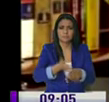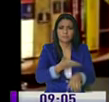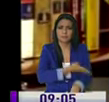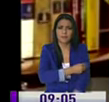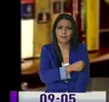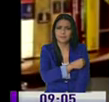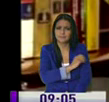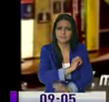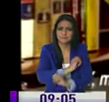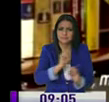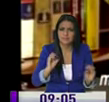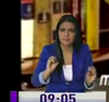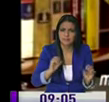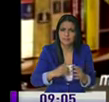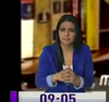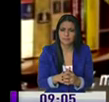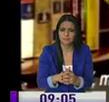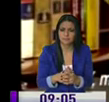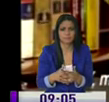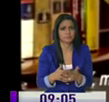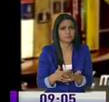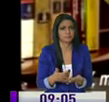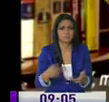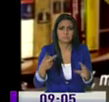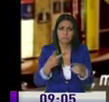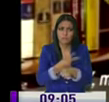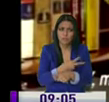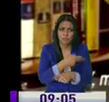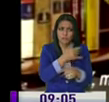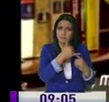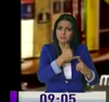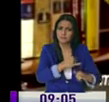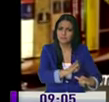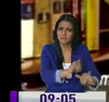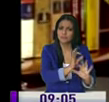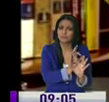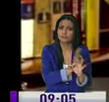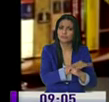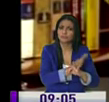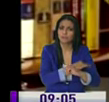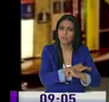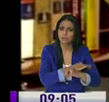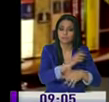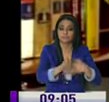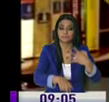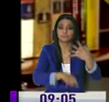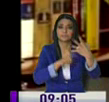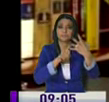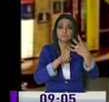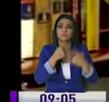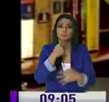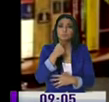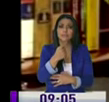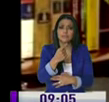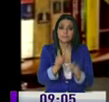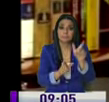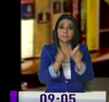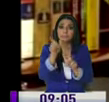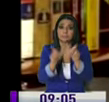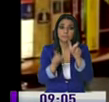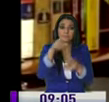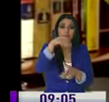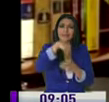su existencia y más grave porque estaba todavía funcionando cuarto usted habló de que había gente al interior